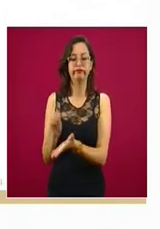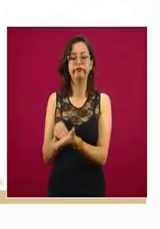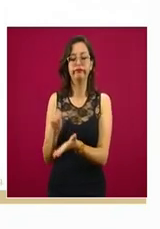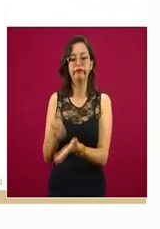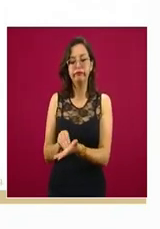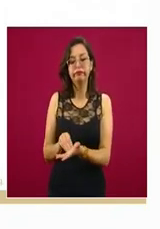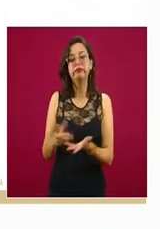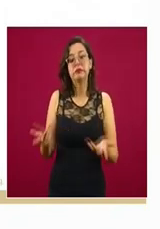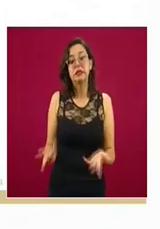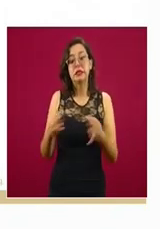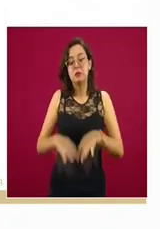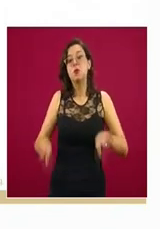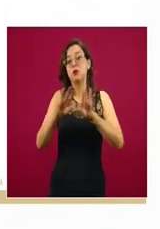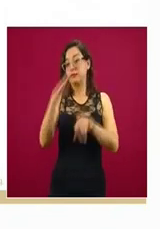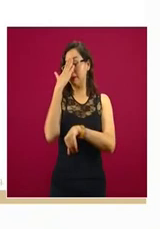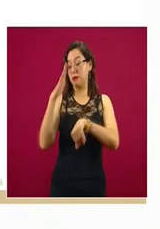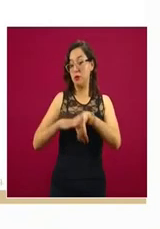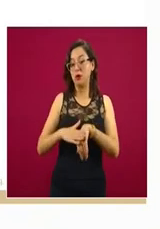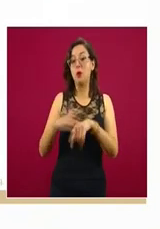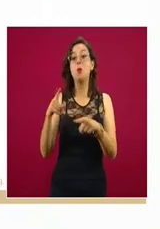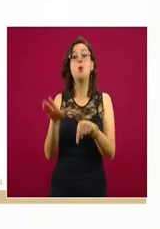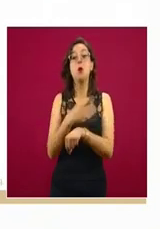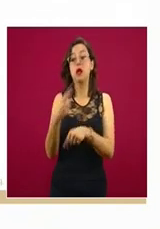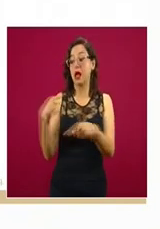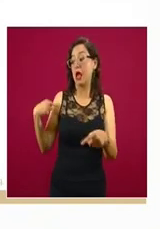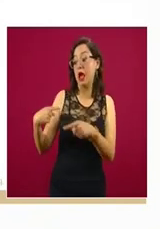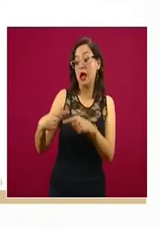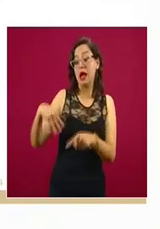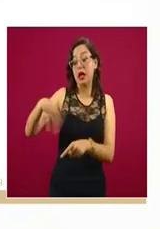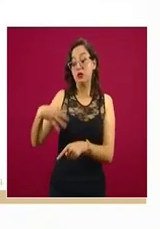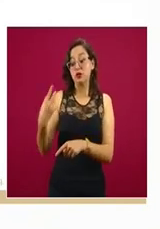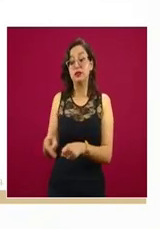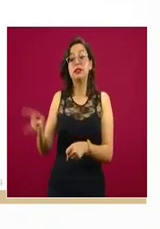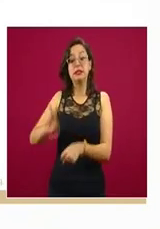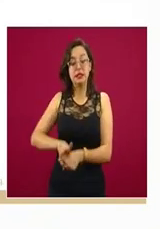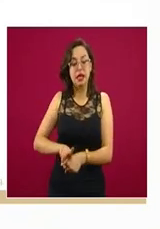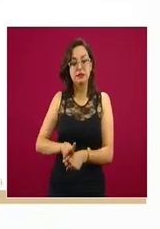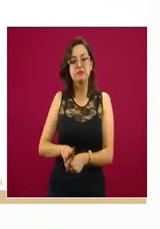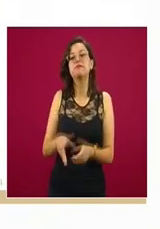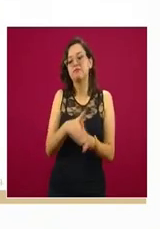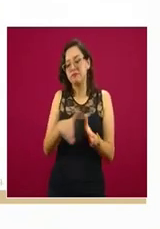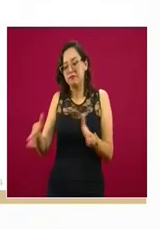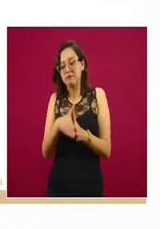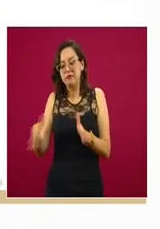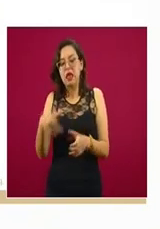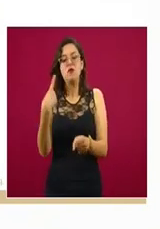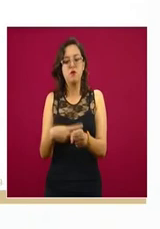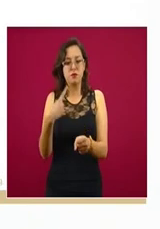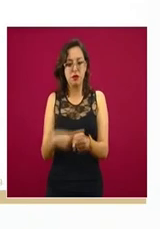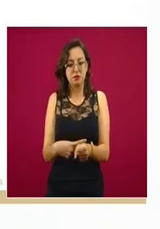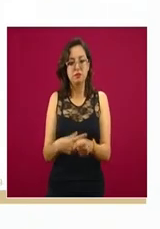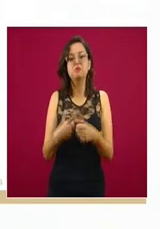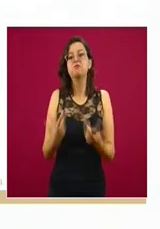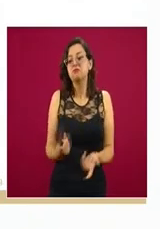les recordamos que esto es importante porque los 14 días es el periodo en donde dura la enfermedad. Esta es una enfermedad que se